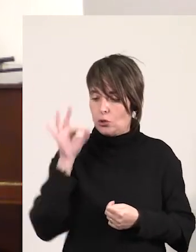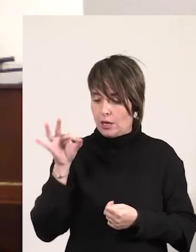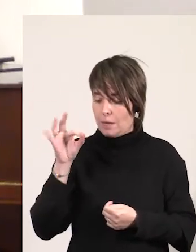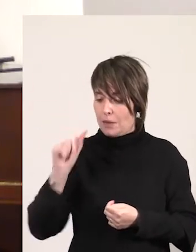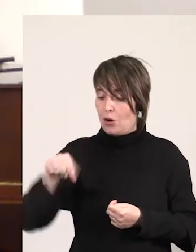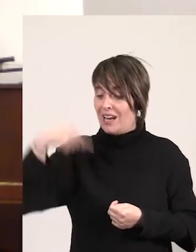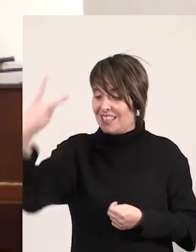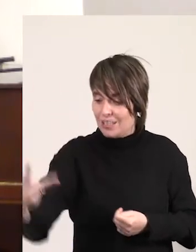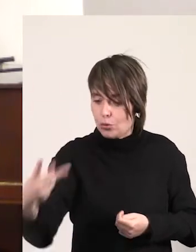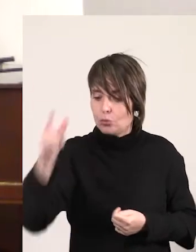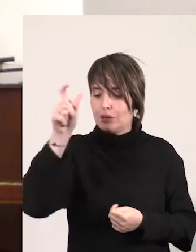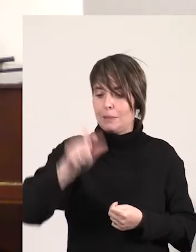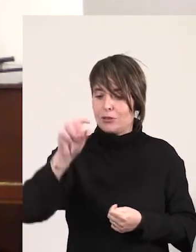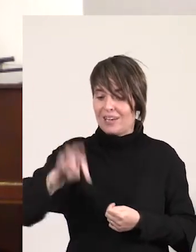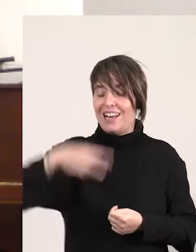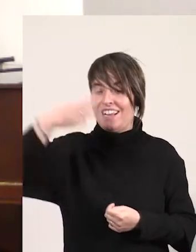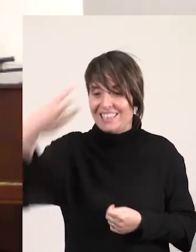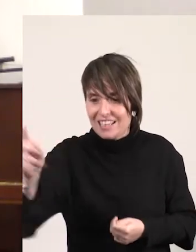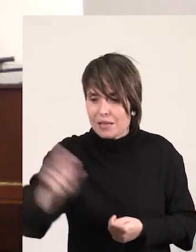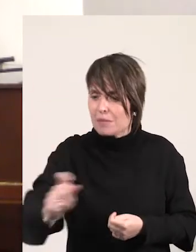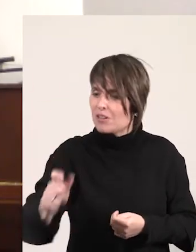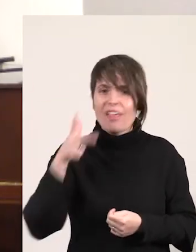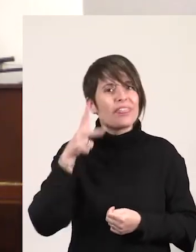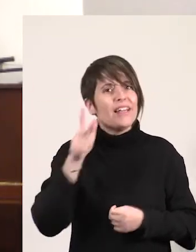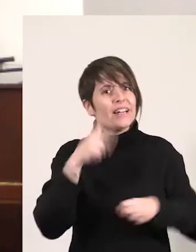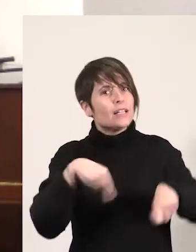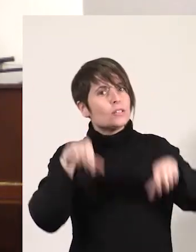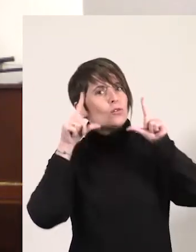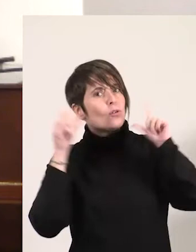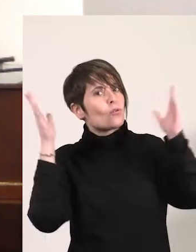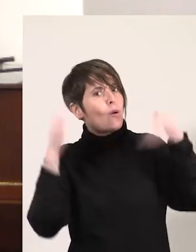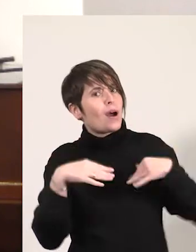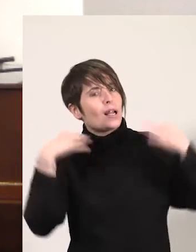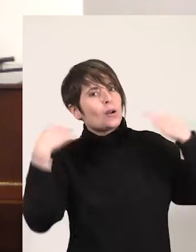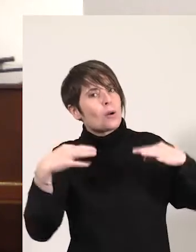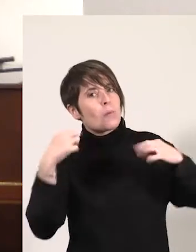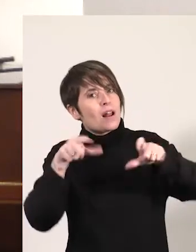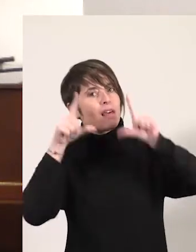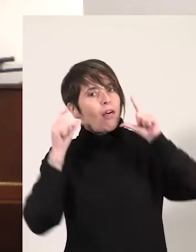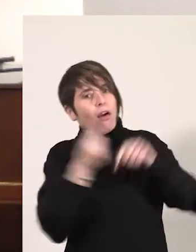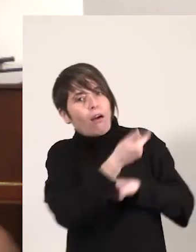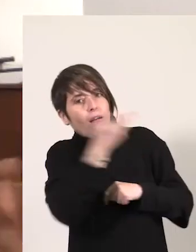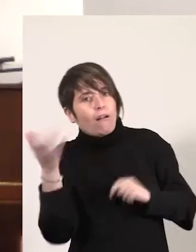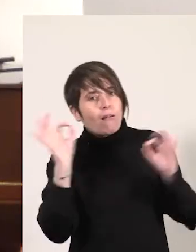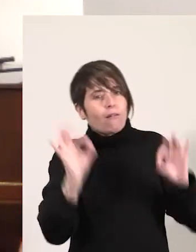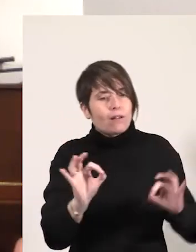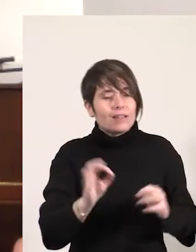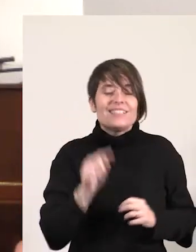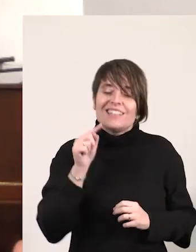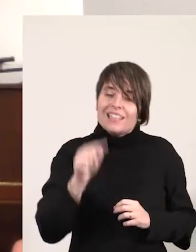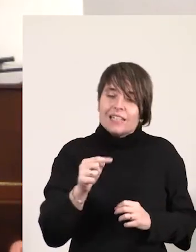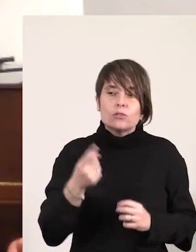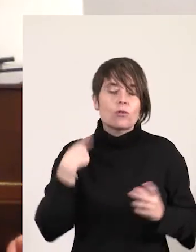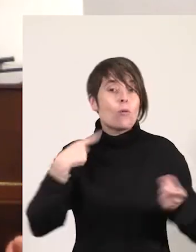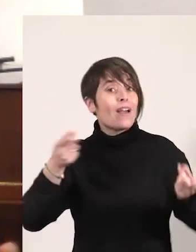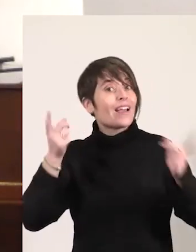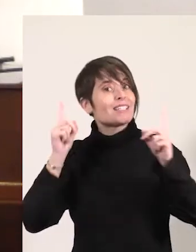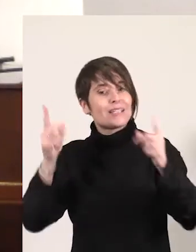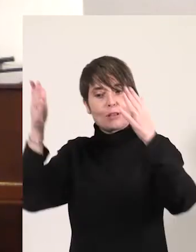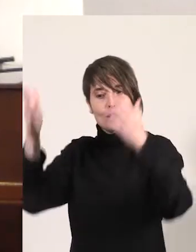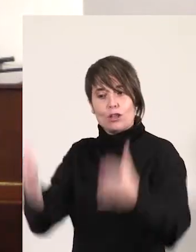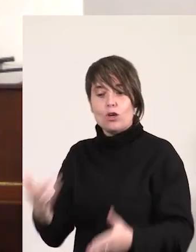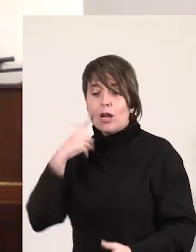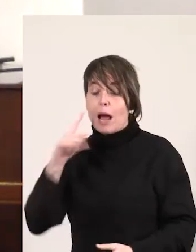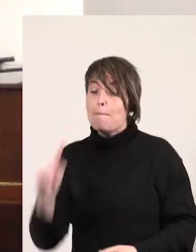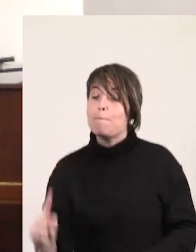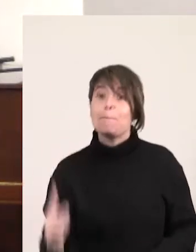sacan a la primera que, pero ¿qué pasa con la segunda persona, la tercera y la cuarta? No tienen derecho a salir, a aparecer con normalidad como el resto, ¿no?